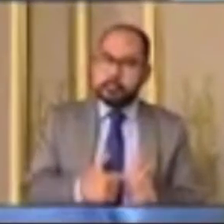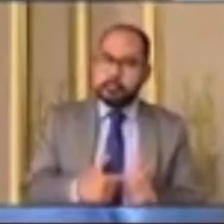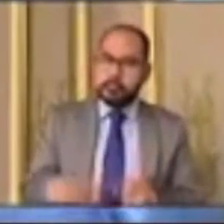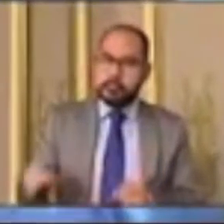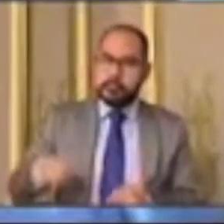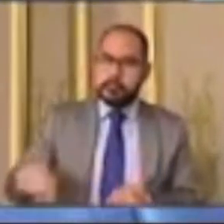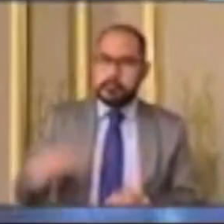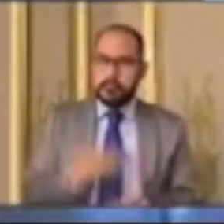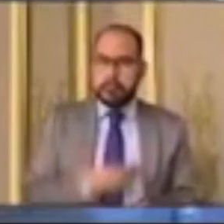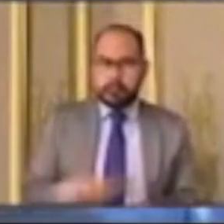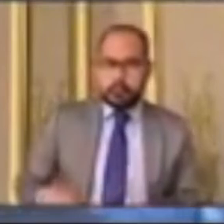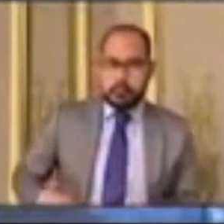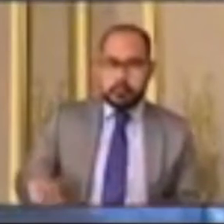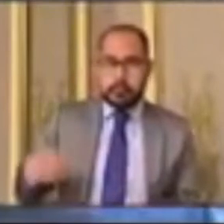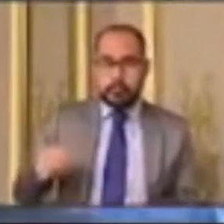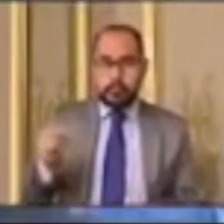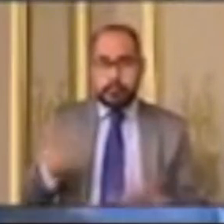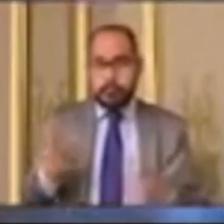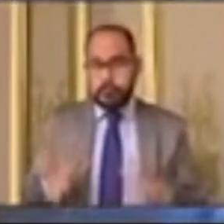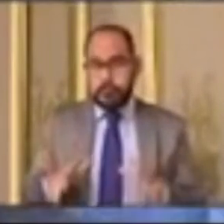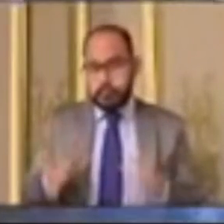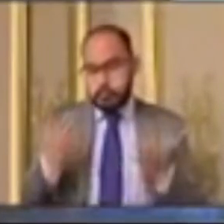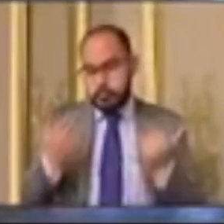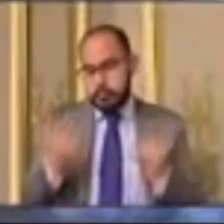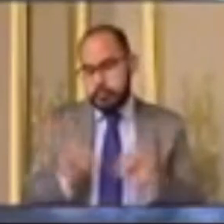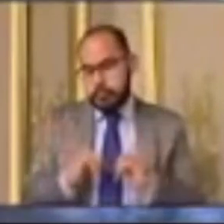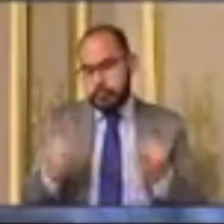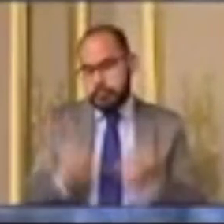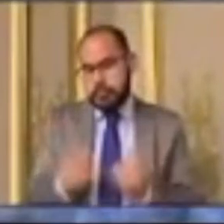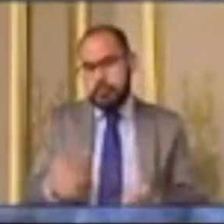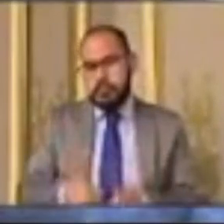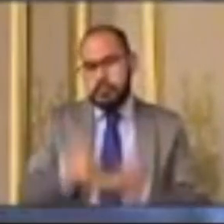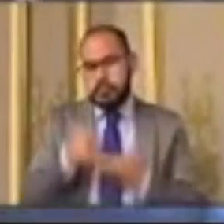del municipio, pero ya no tendría razón de tener una junta auxiliar. Hay otro